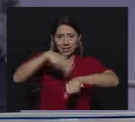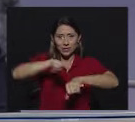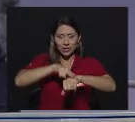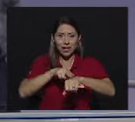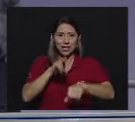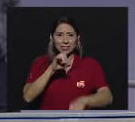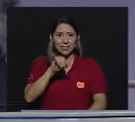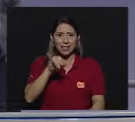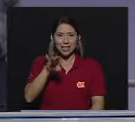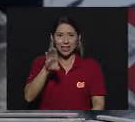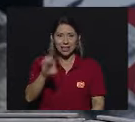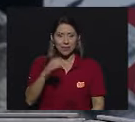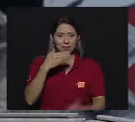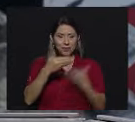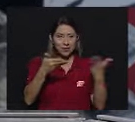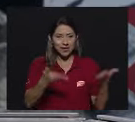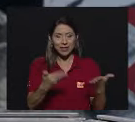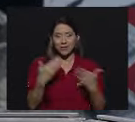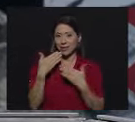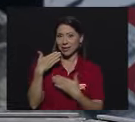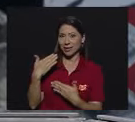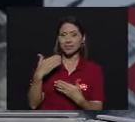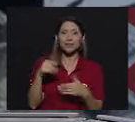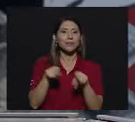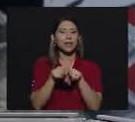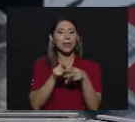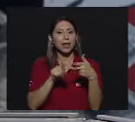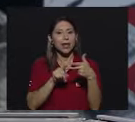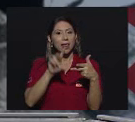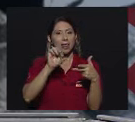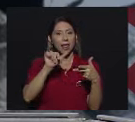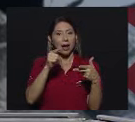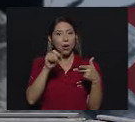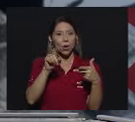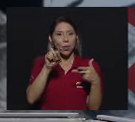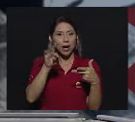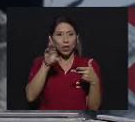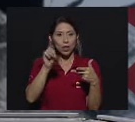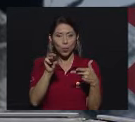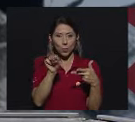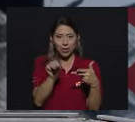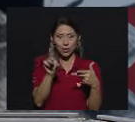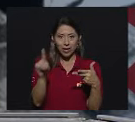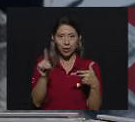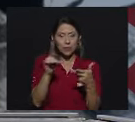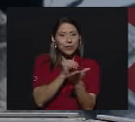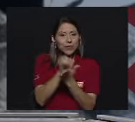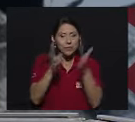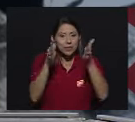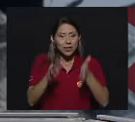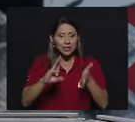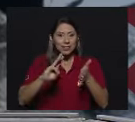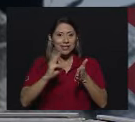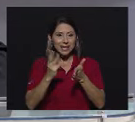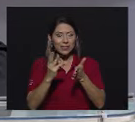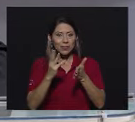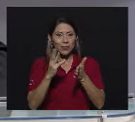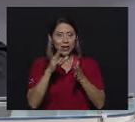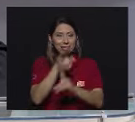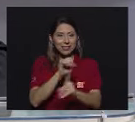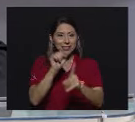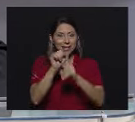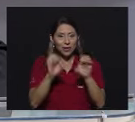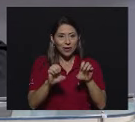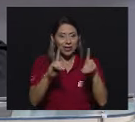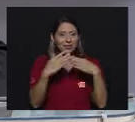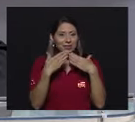a Una Mirada. Muchas gracias por la invitación. Además, está con nosotros Dagoberto Murillo Delgado, quien es investigador del Sexto Estado de la Educación.